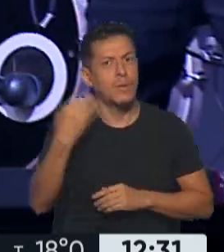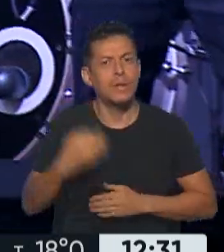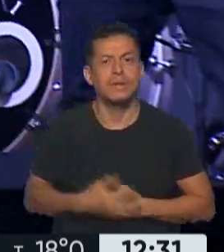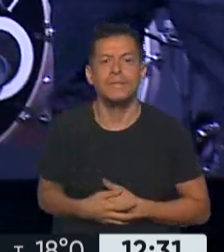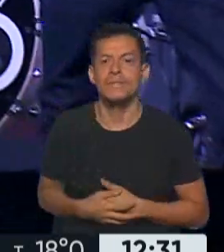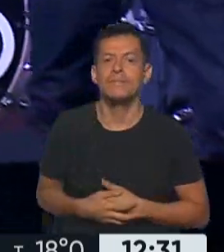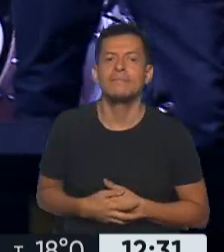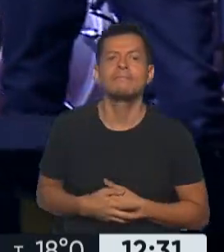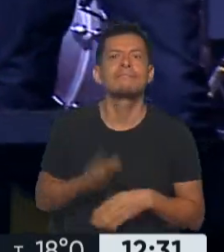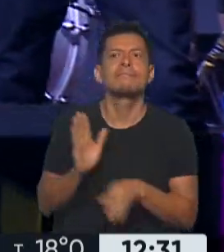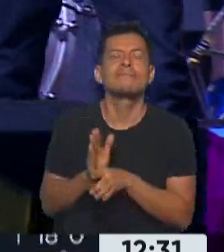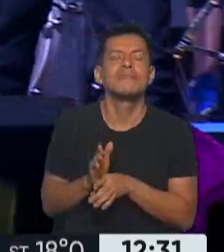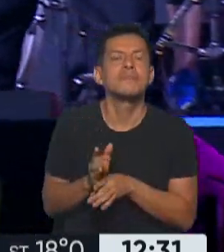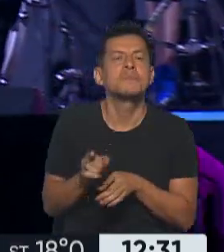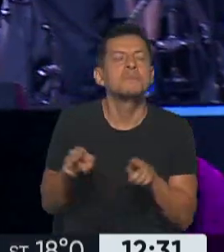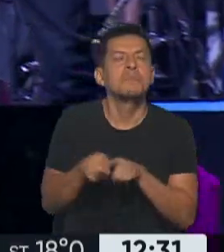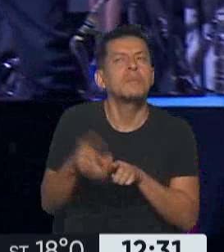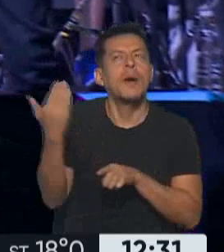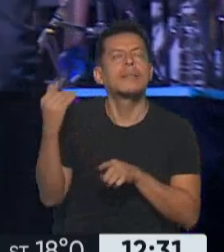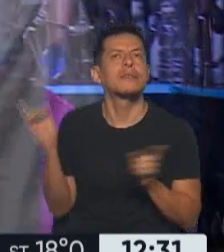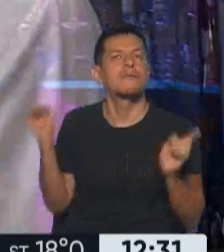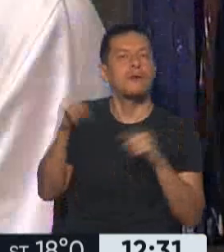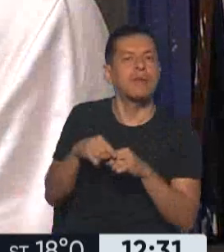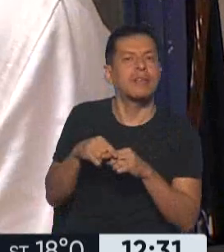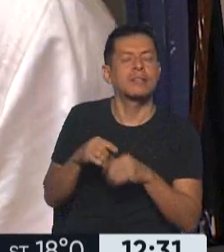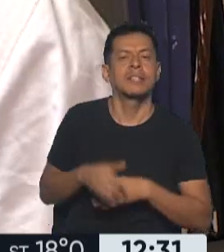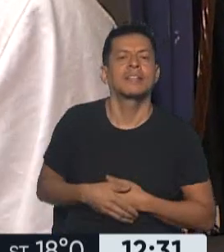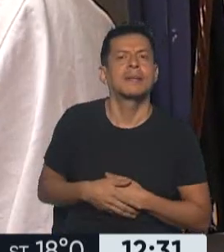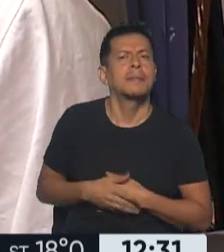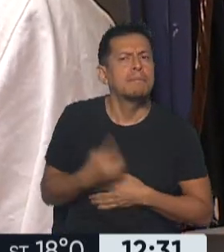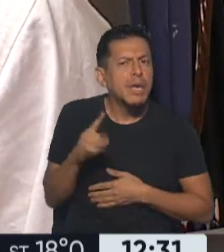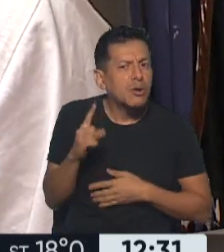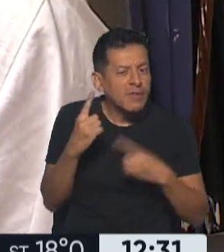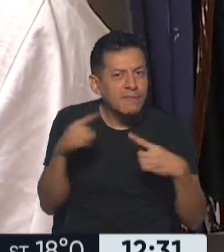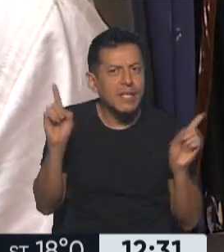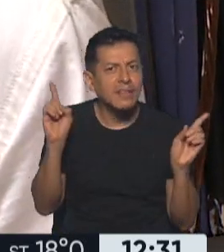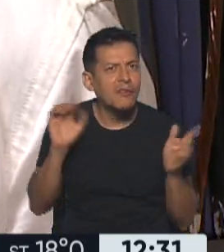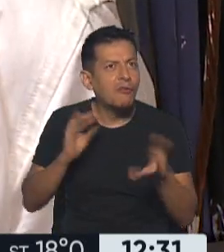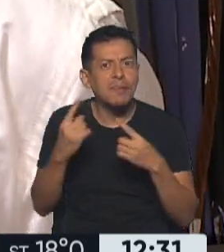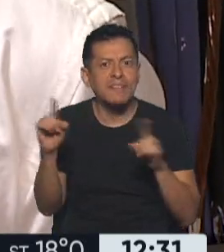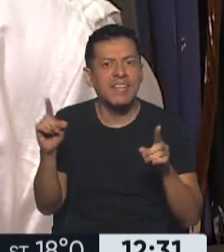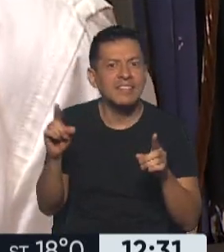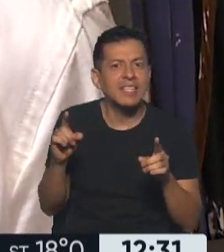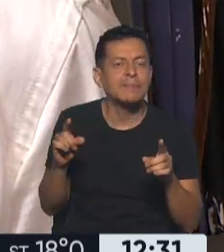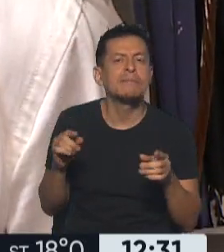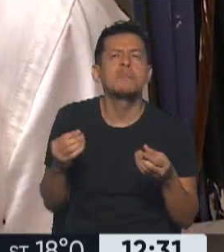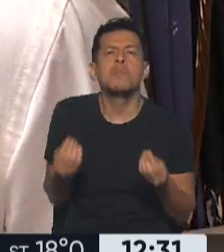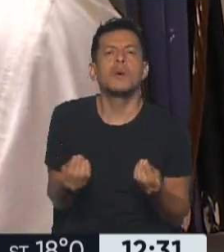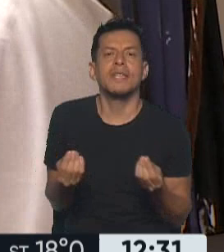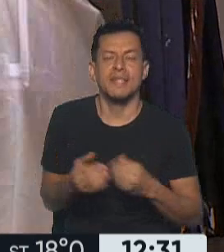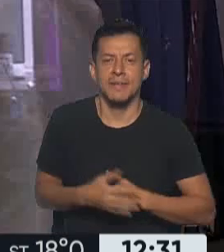Es como volver a interpretar de una manera distinta, no por la manera de tocarlo,